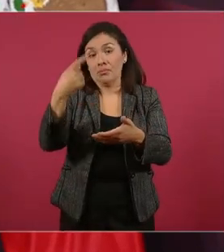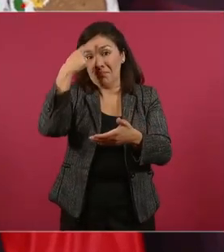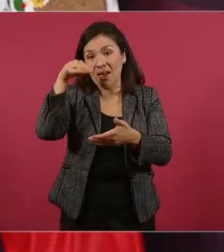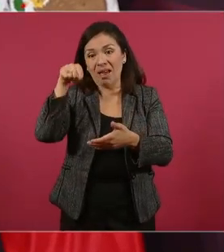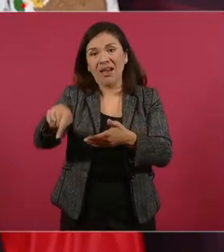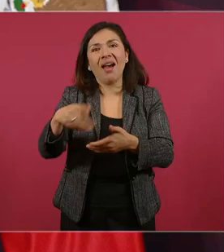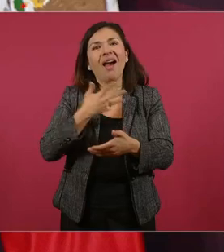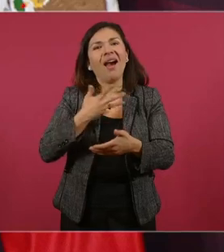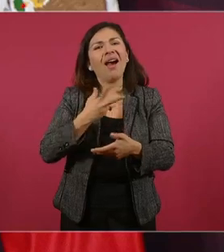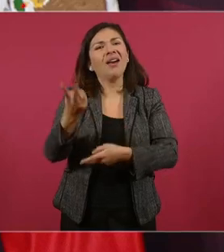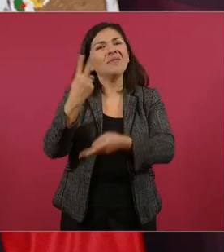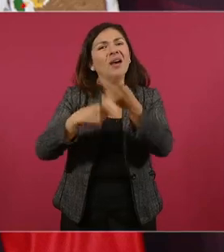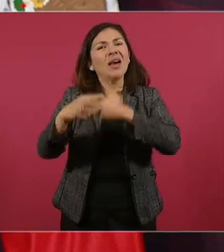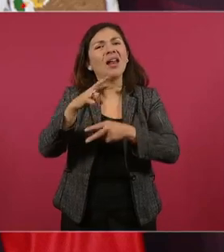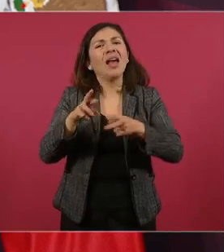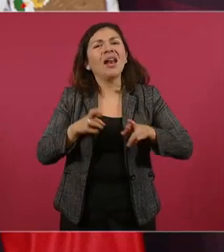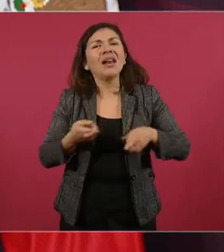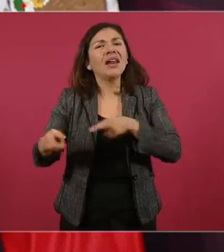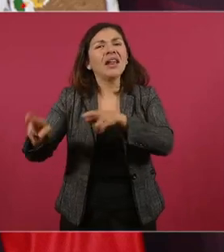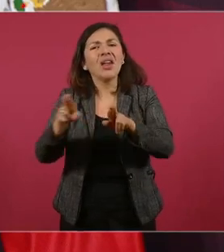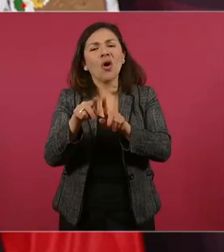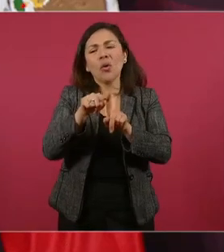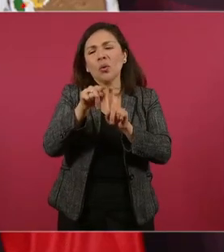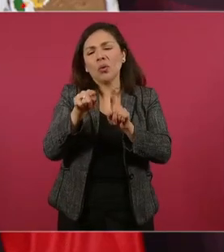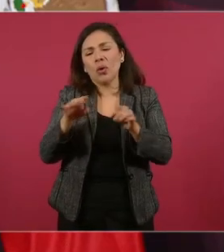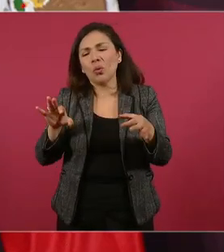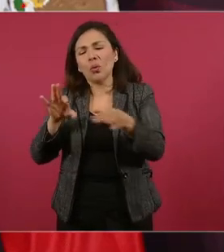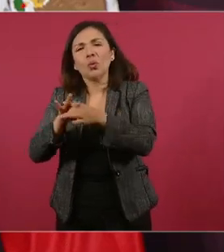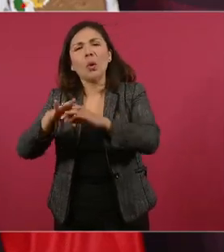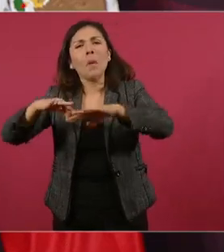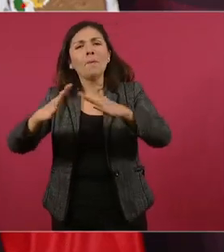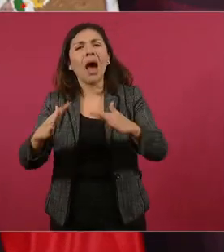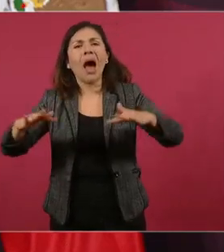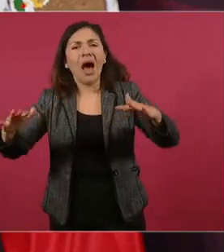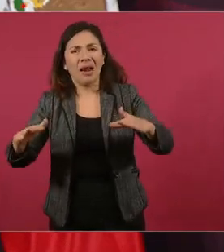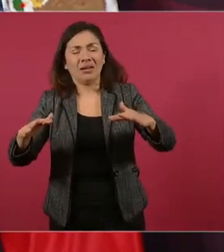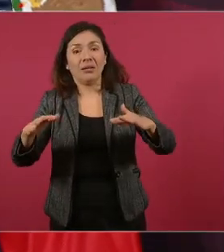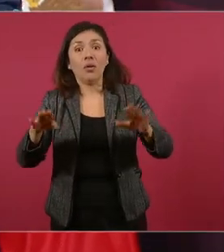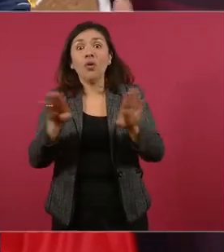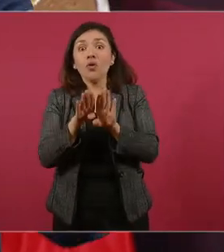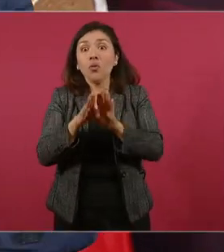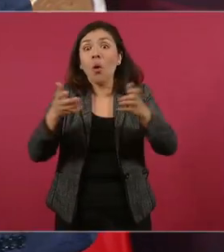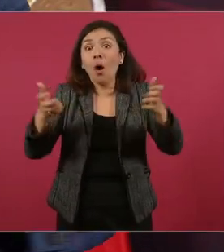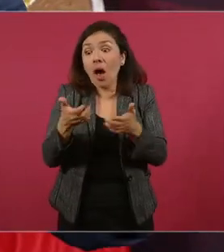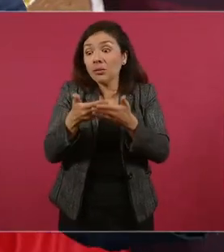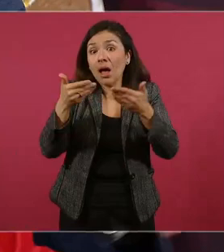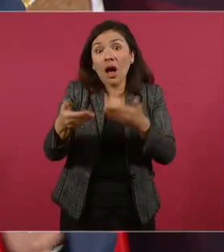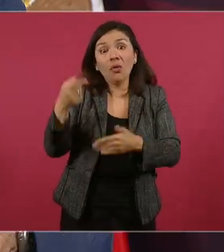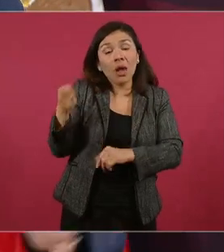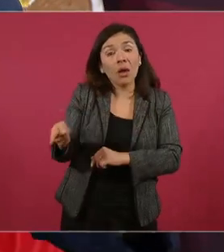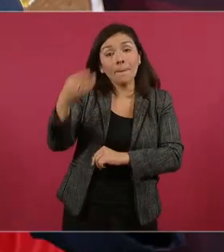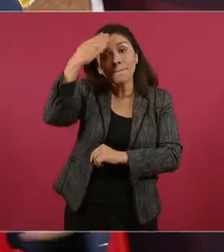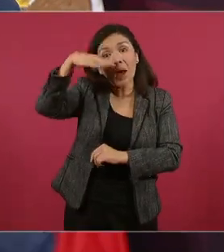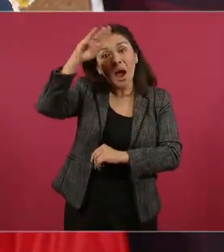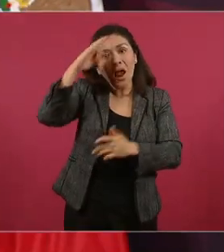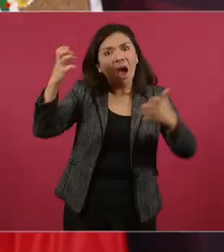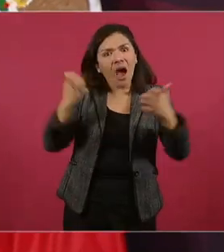desembocaduras de los ríos al mar, como el que llevó a cabo la marina.